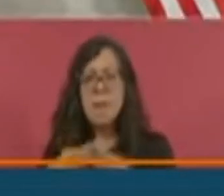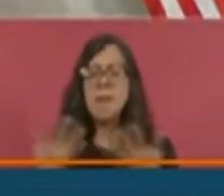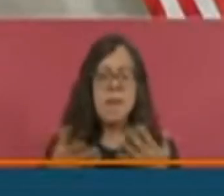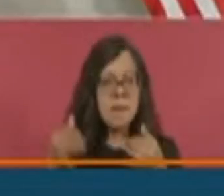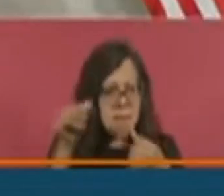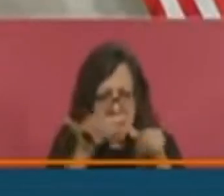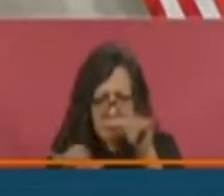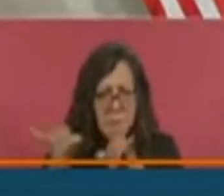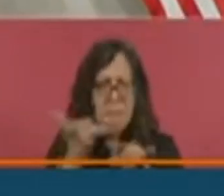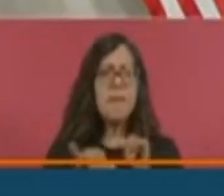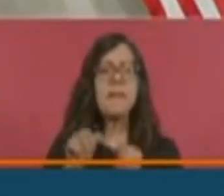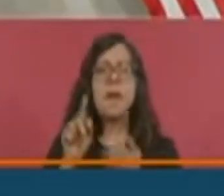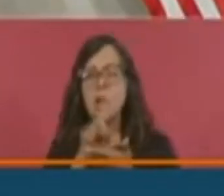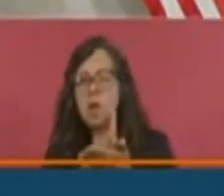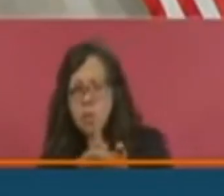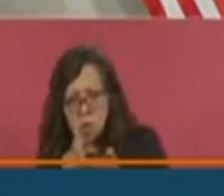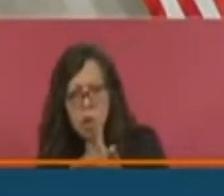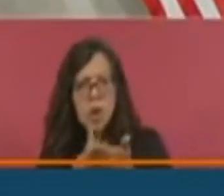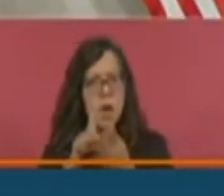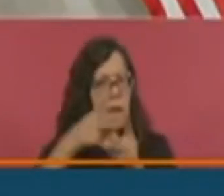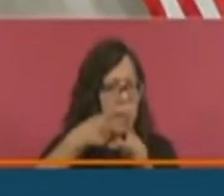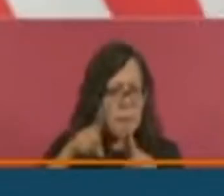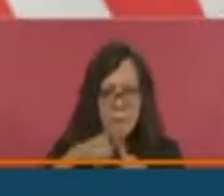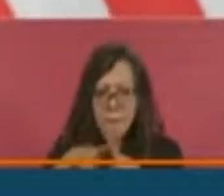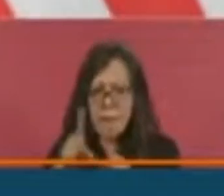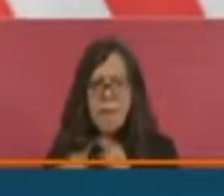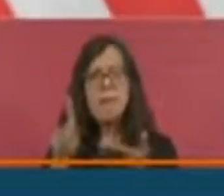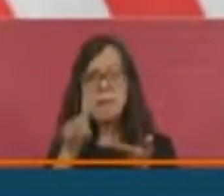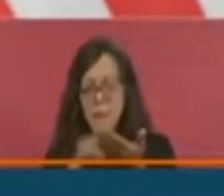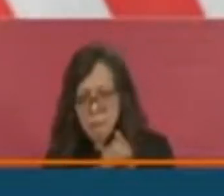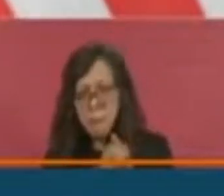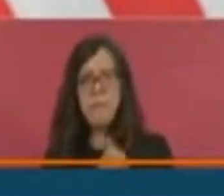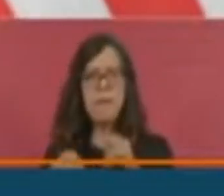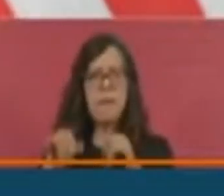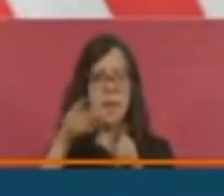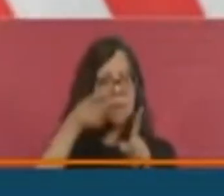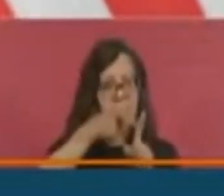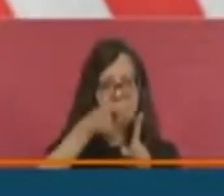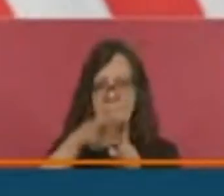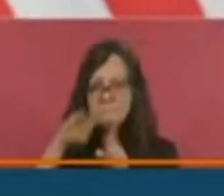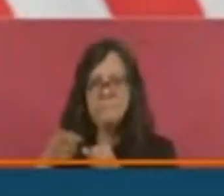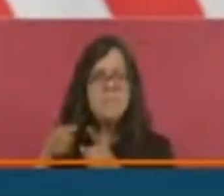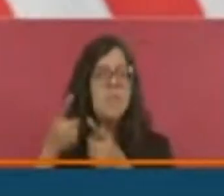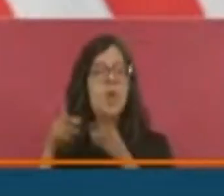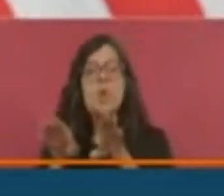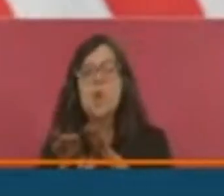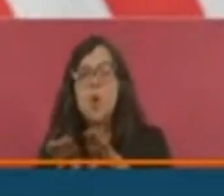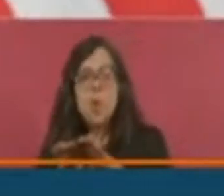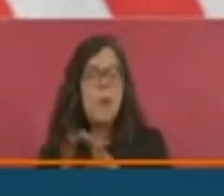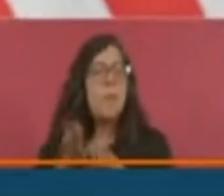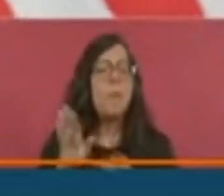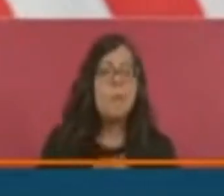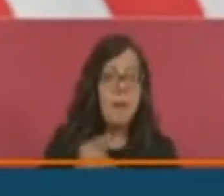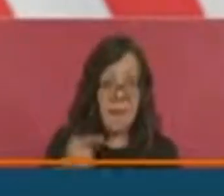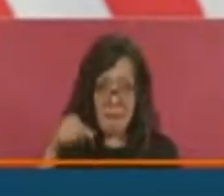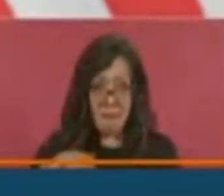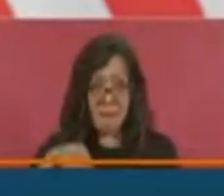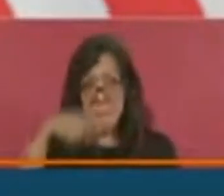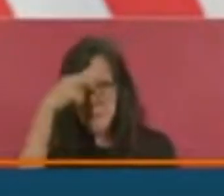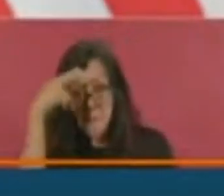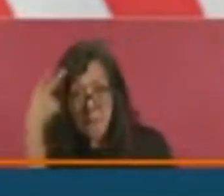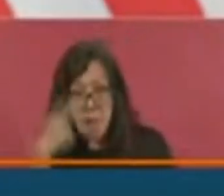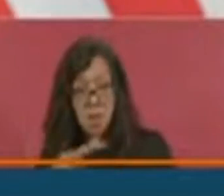del seguimiento de los precursores químicos, ya que México no es un productor de